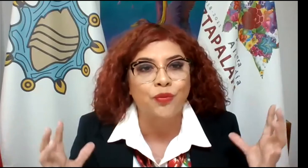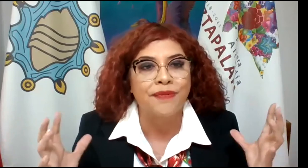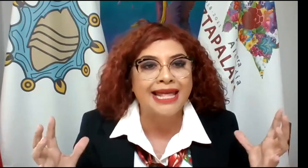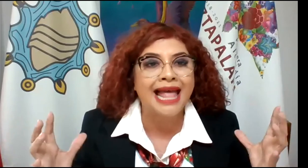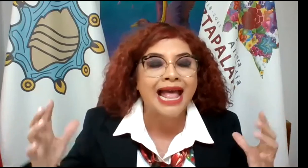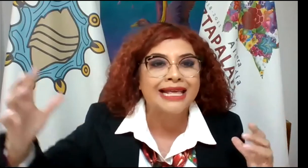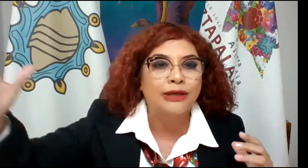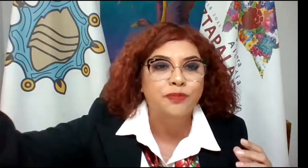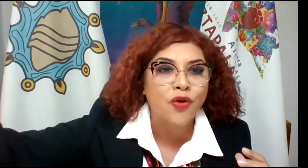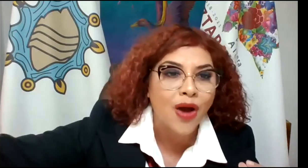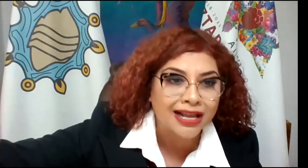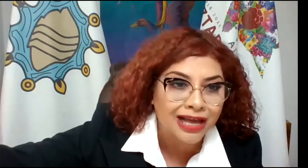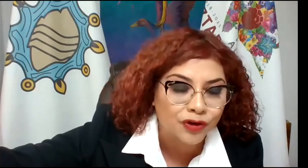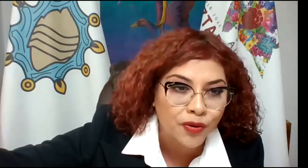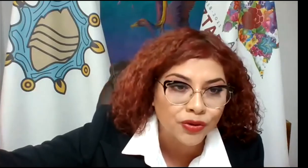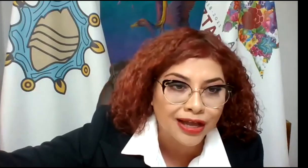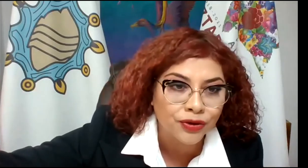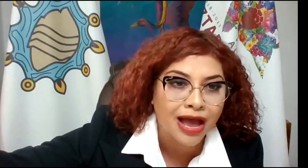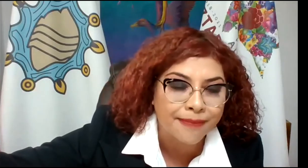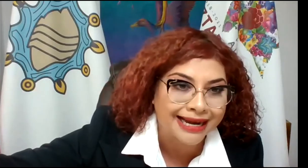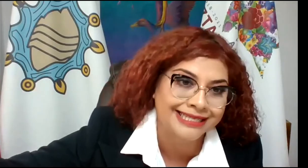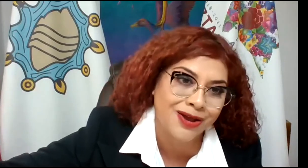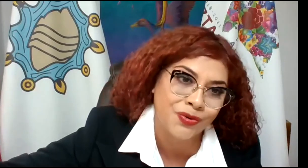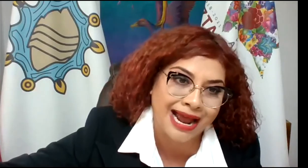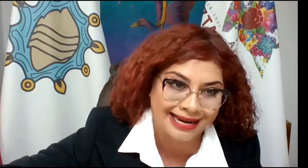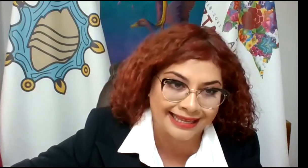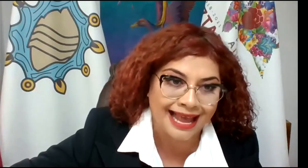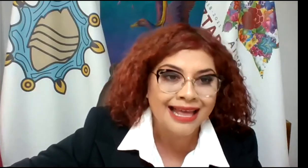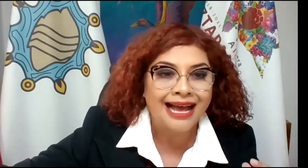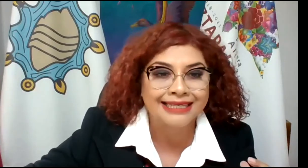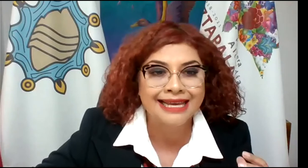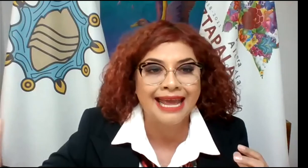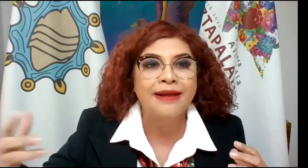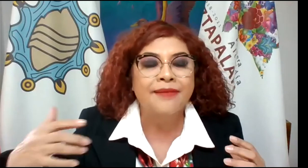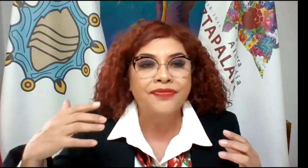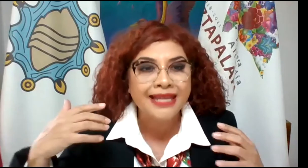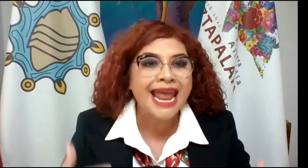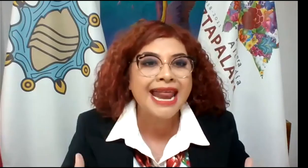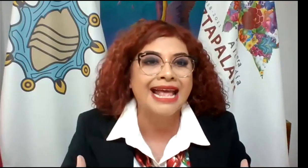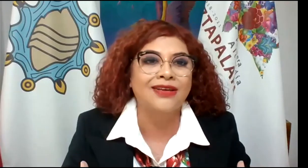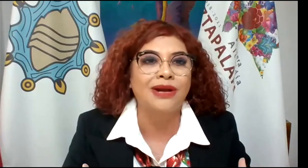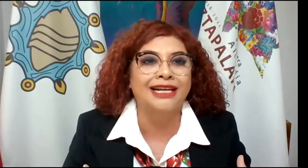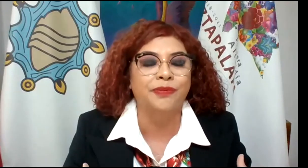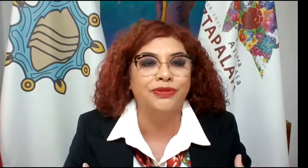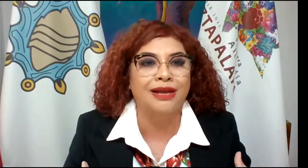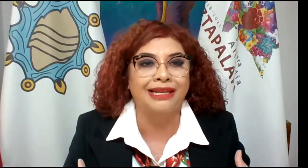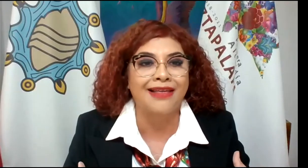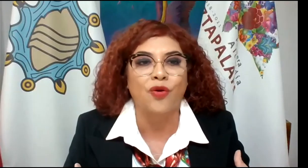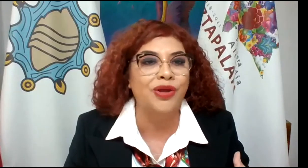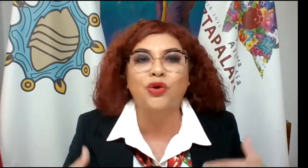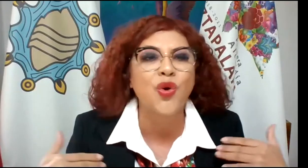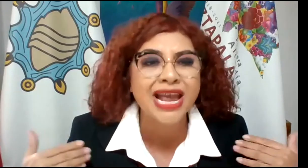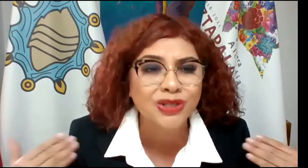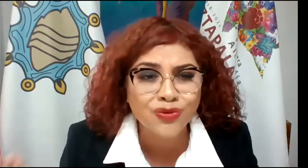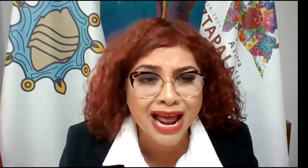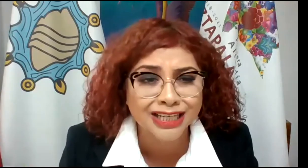esfuerzos su vivienda y a los pocos años aparece una grieta. Así que tiene que hacer una responsabilidad del